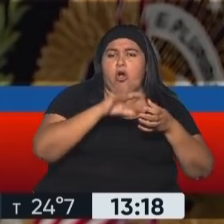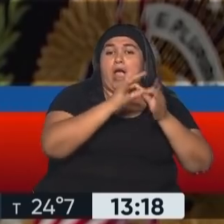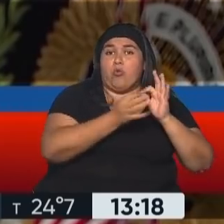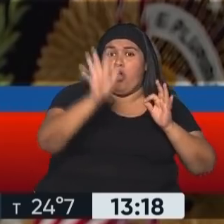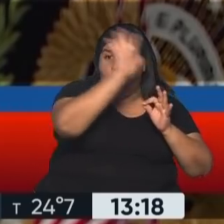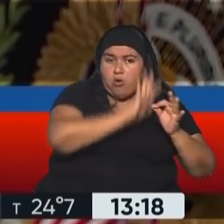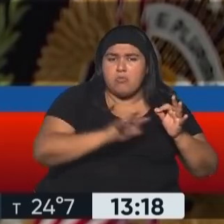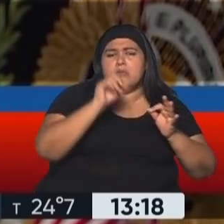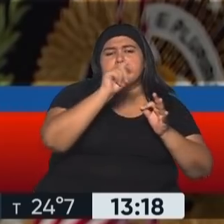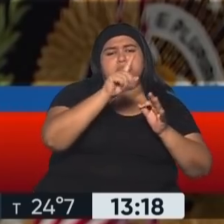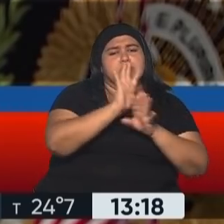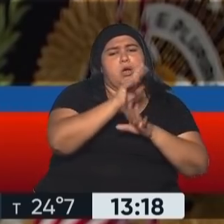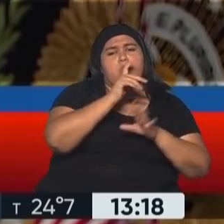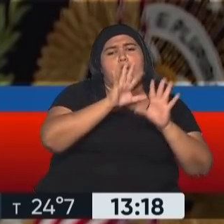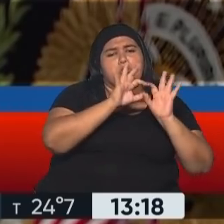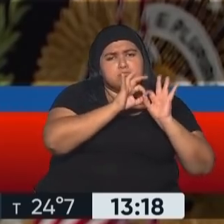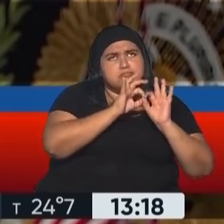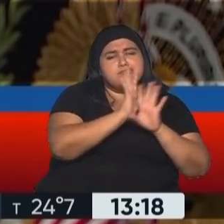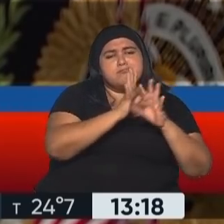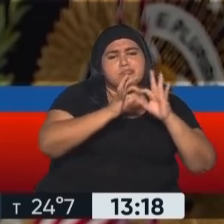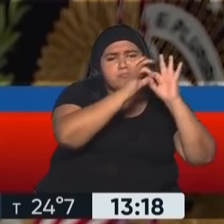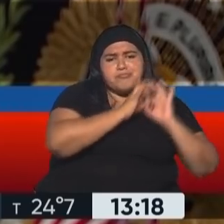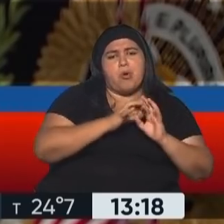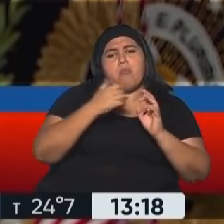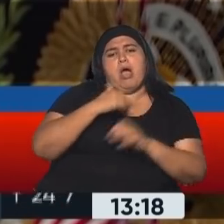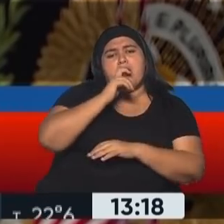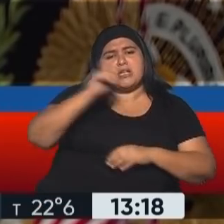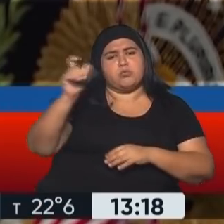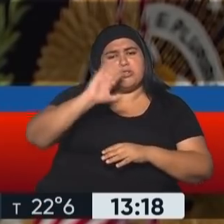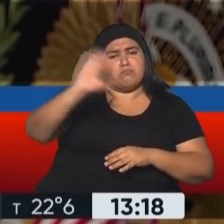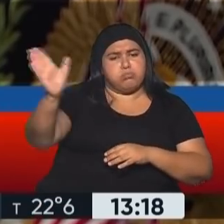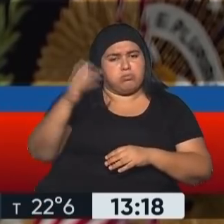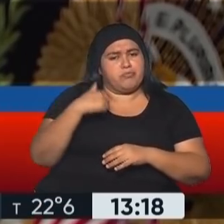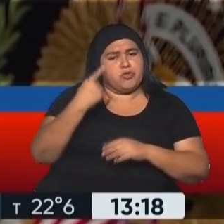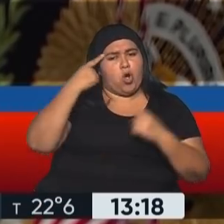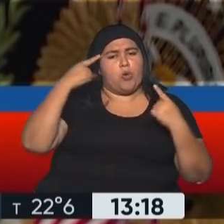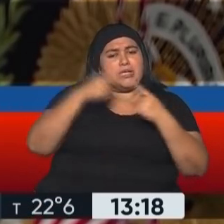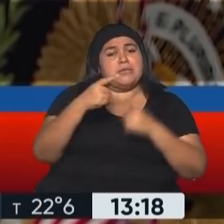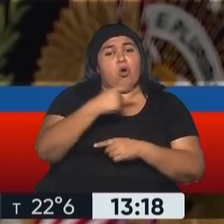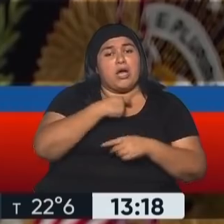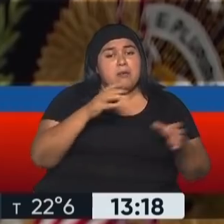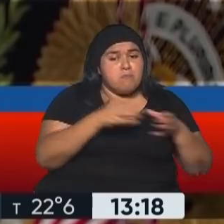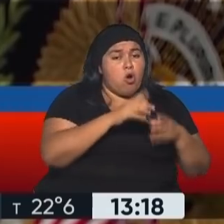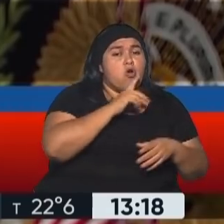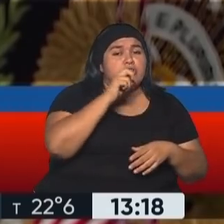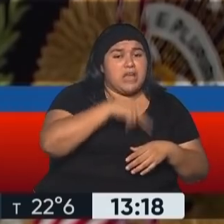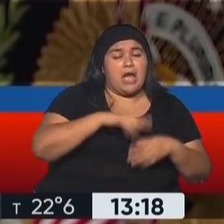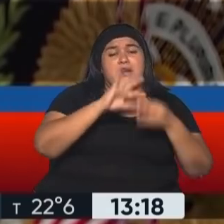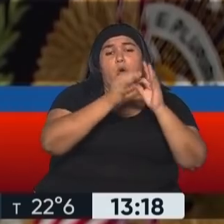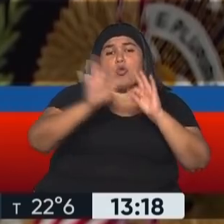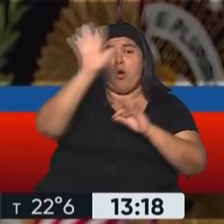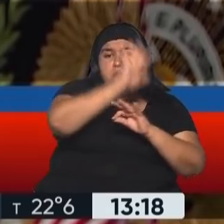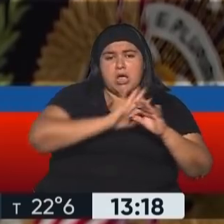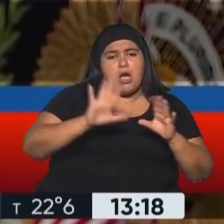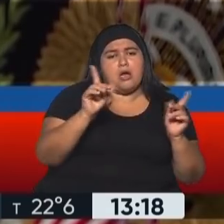a united response to Putin's aggression has been my overriding focus, to keep all NATO and all